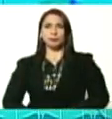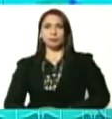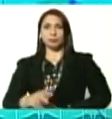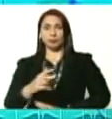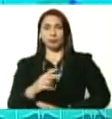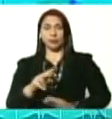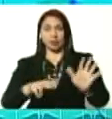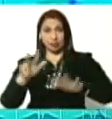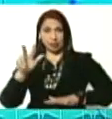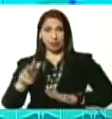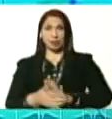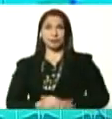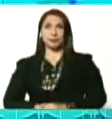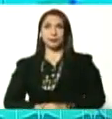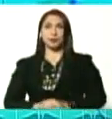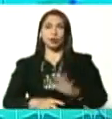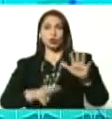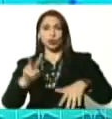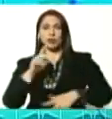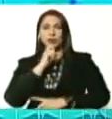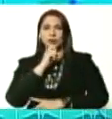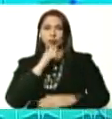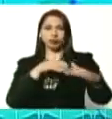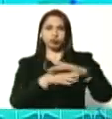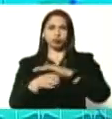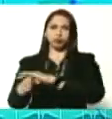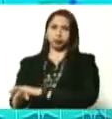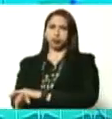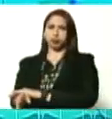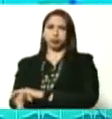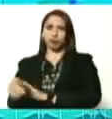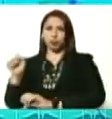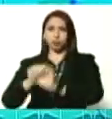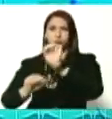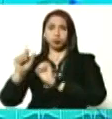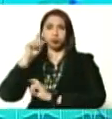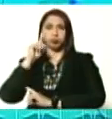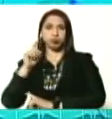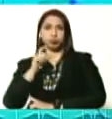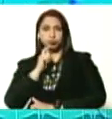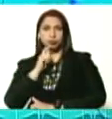13, 12, dificultades en acceso a anticonceptivos y preservativos.